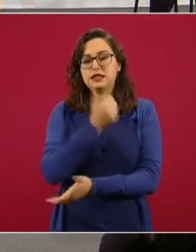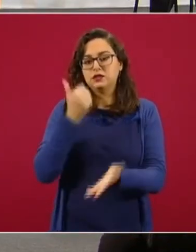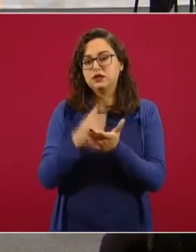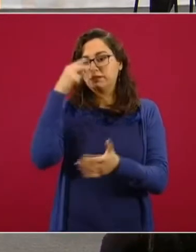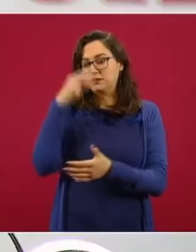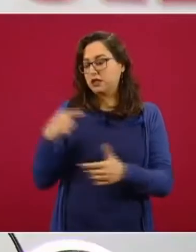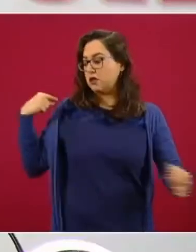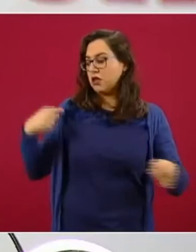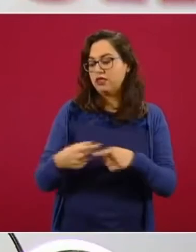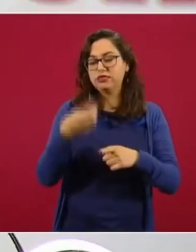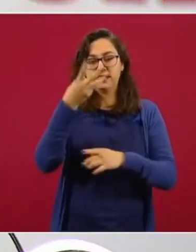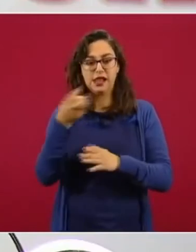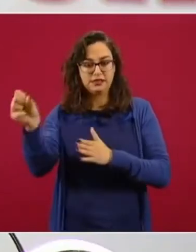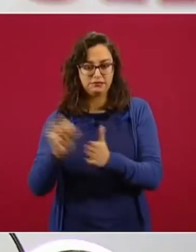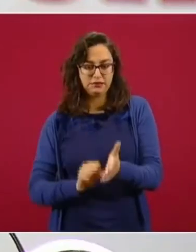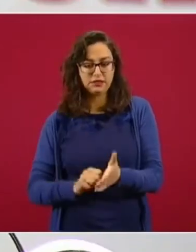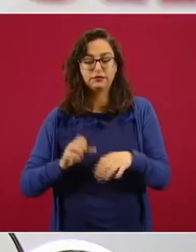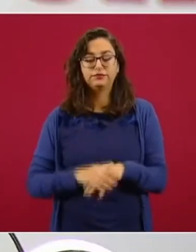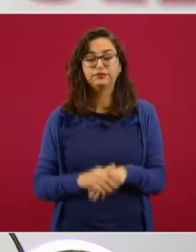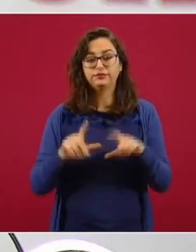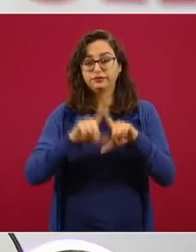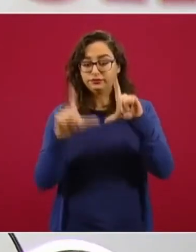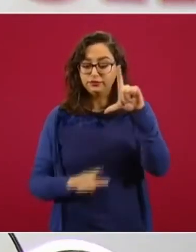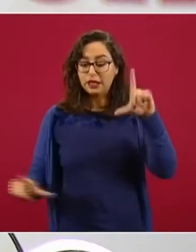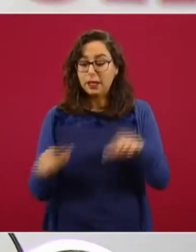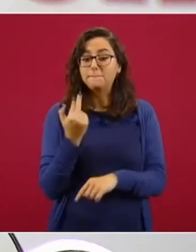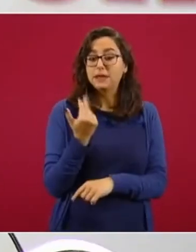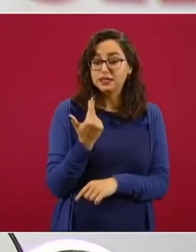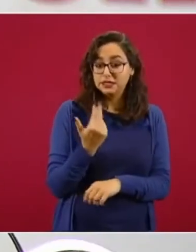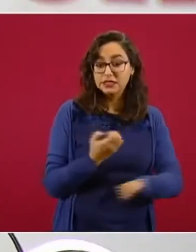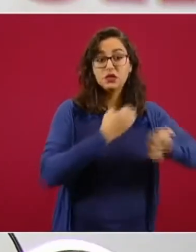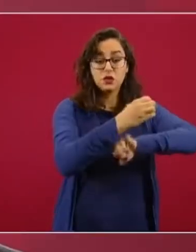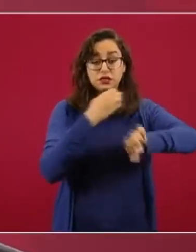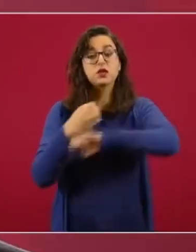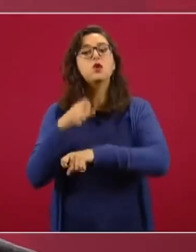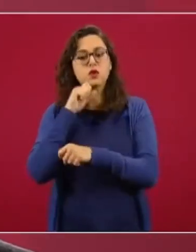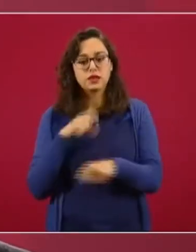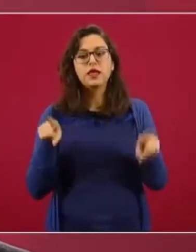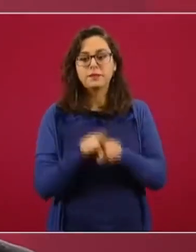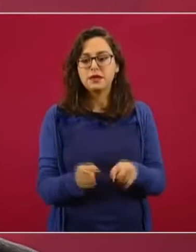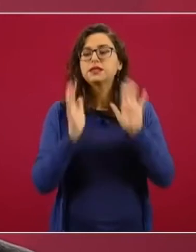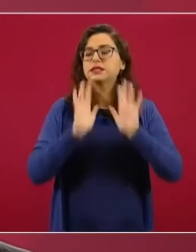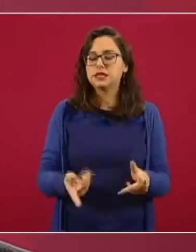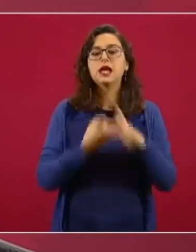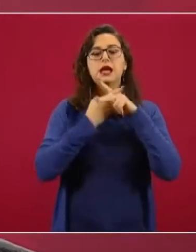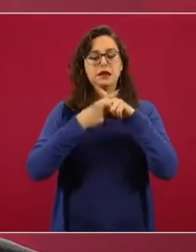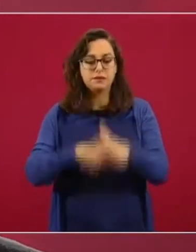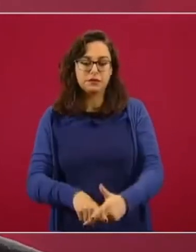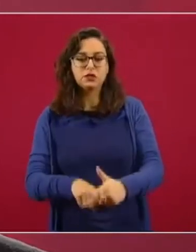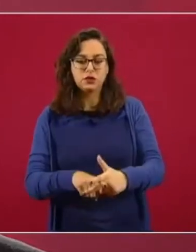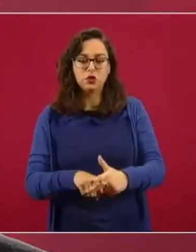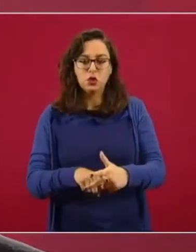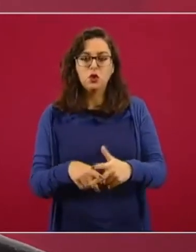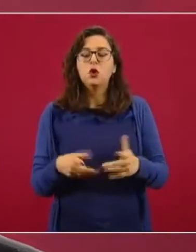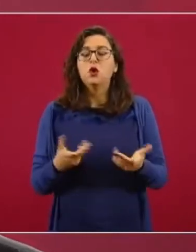meses. En 25 de las entidades federativas este programa ha sido establecido con esta guía federal y